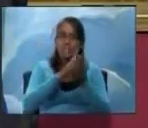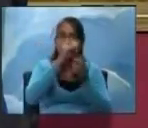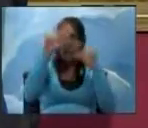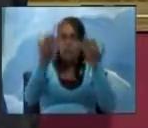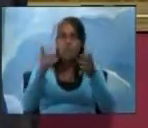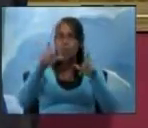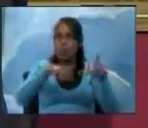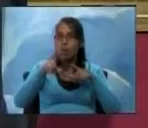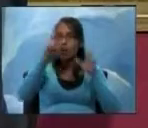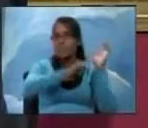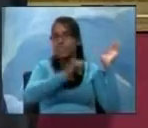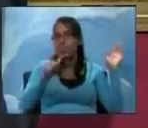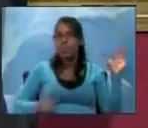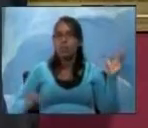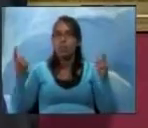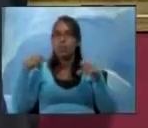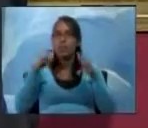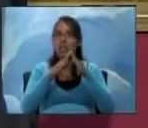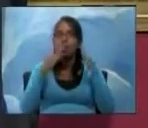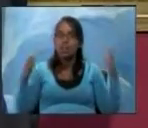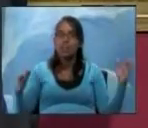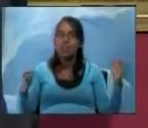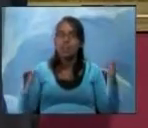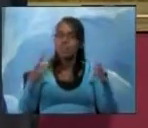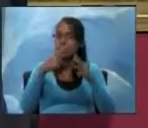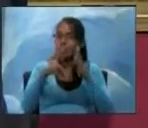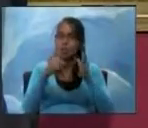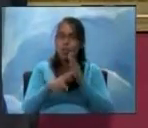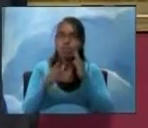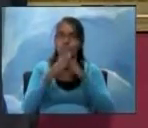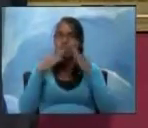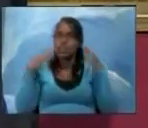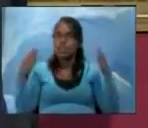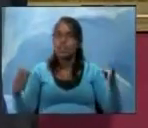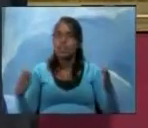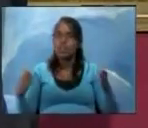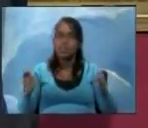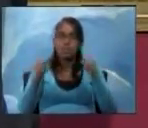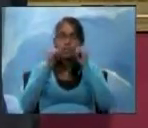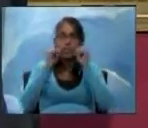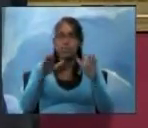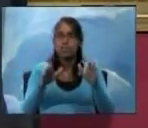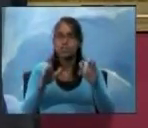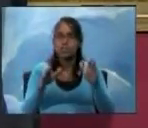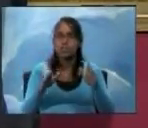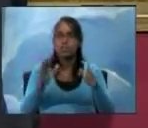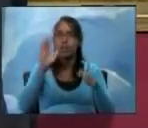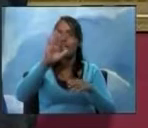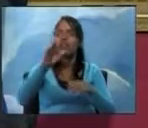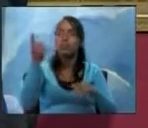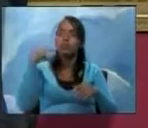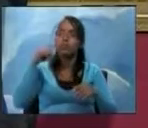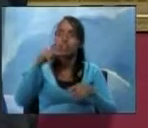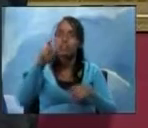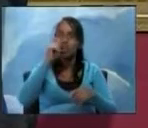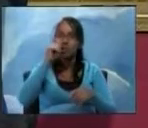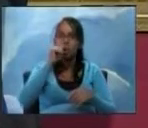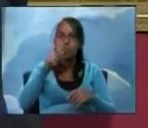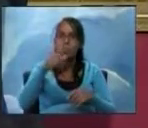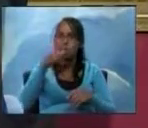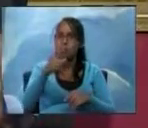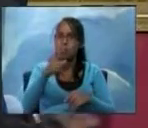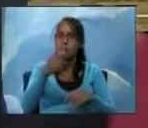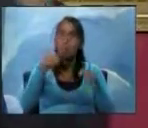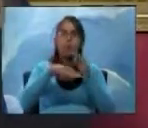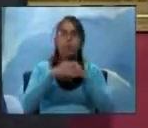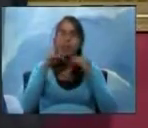al Señor y vas a tener grandes éxitos, grandes bendiciones, así como tuvo allí Pedro. Mire, después, bueno, vamos